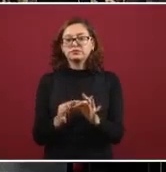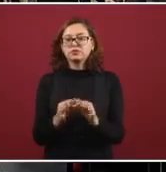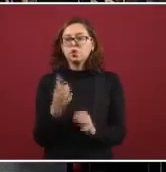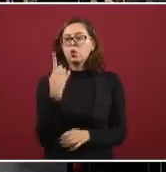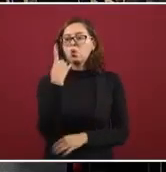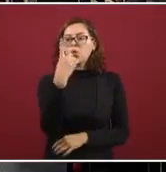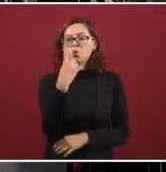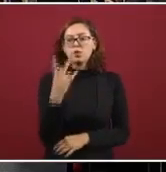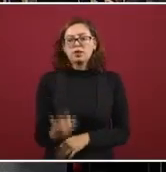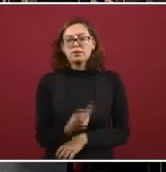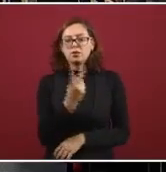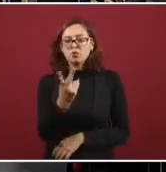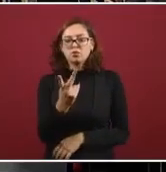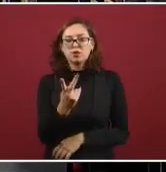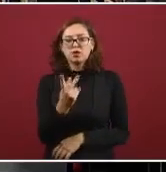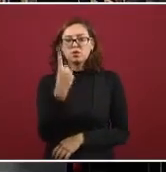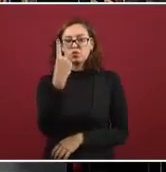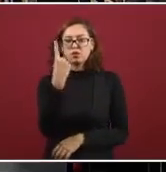una pregunta más.